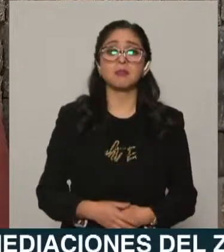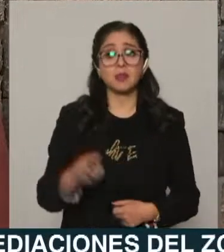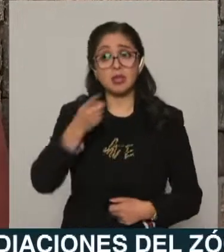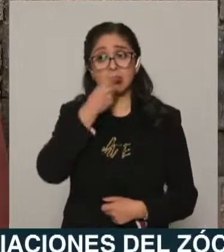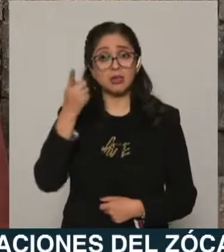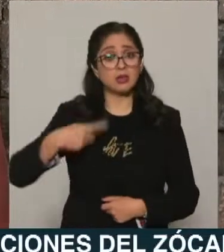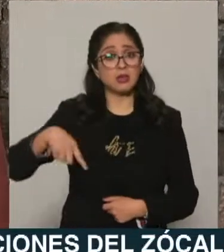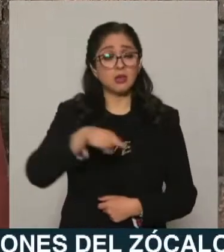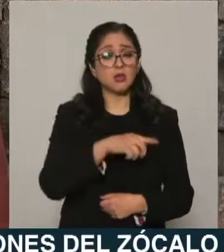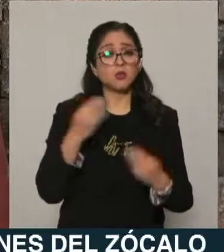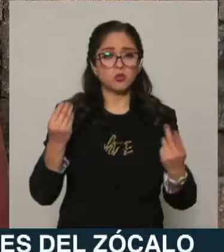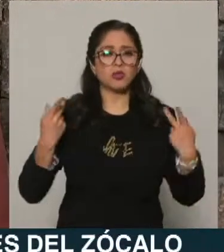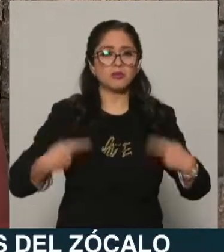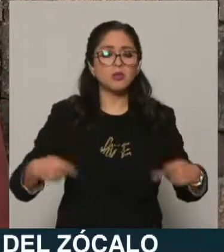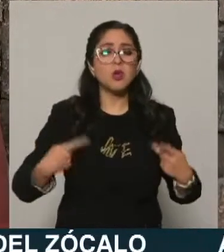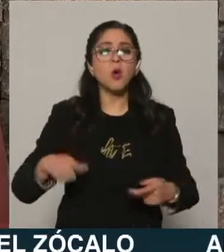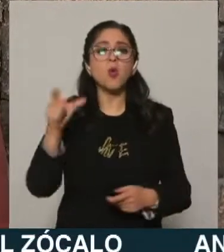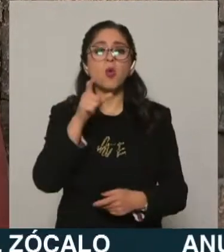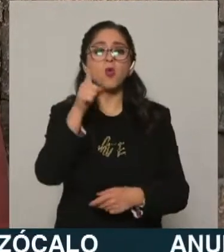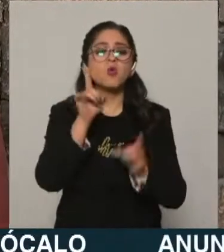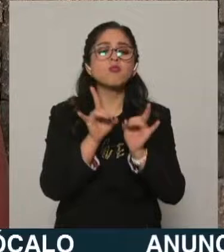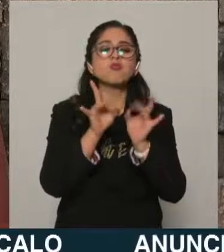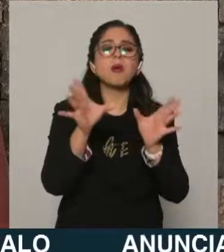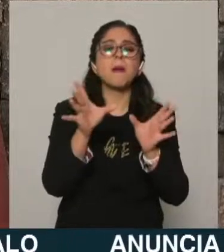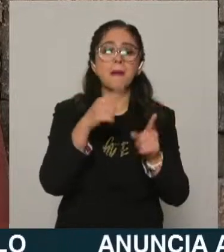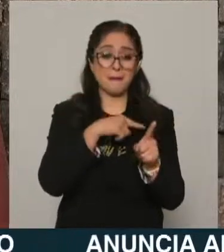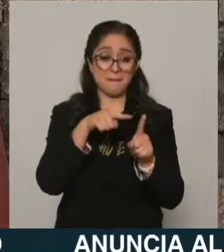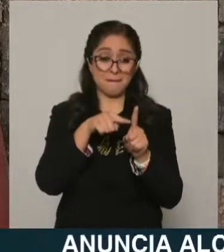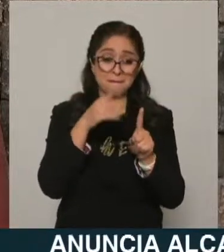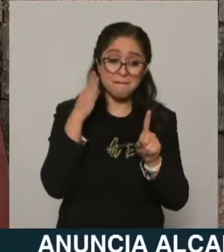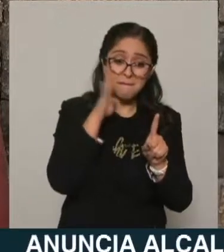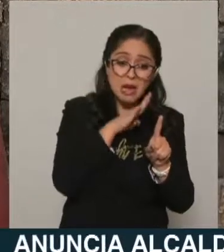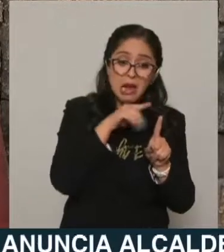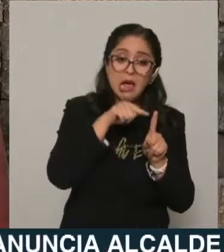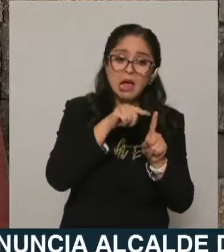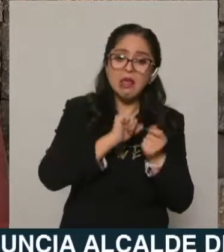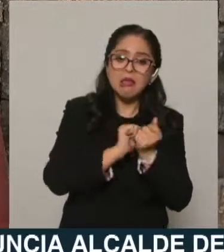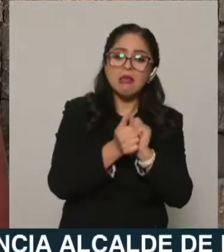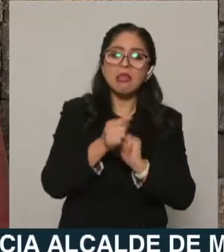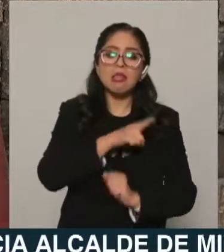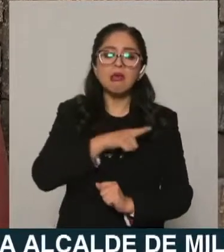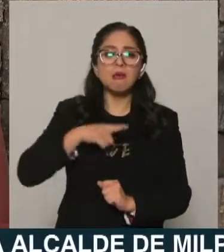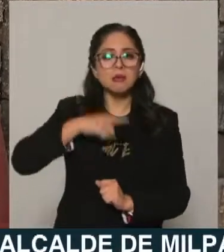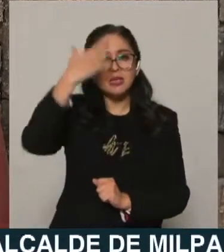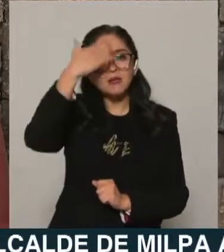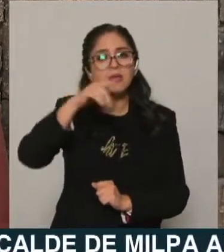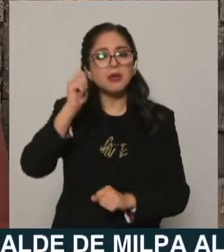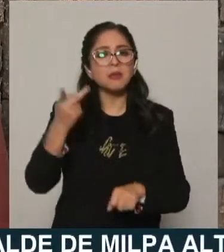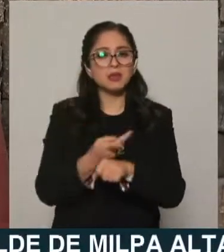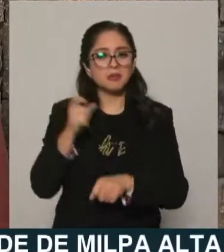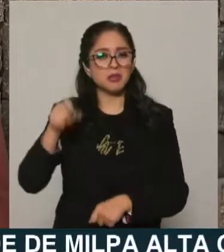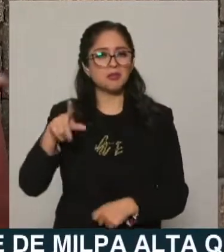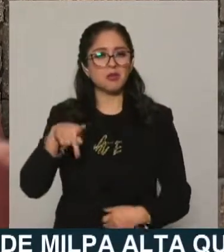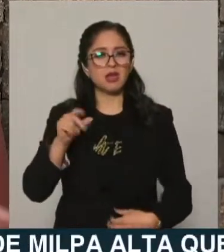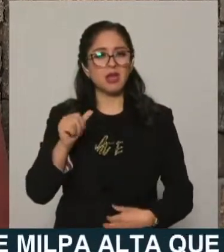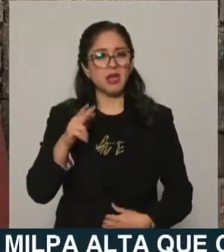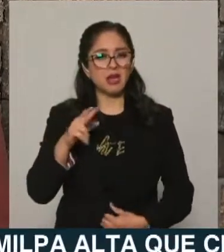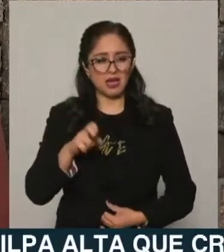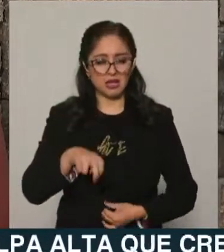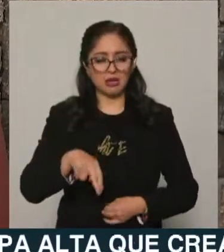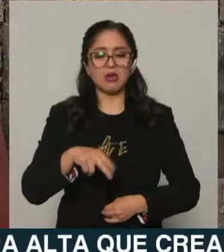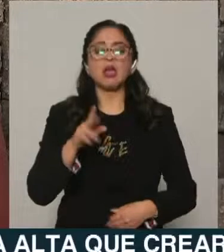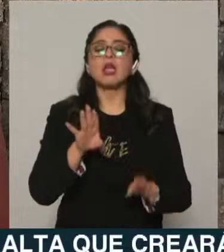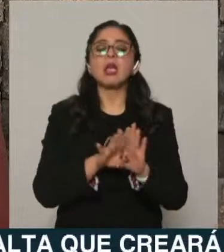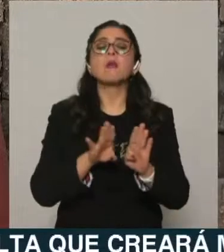lo bueno. Después de este caso, creo que lo interesante es reflexionar, y una de las principales críticas que recibió esta joven Karen Espíndola es ¿por qué no tuvo